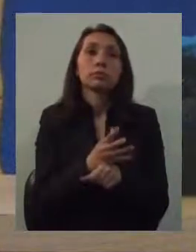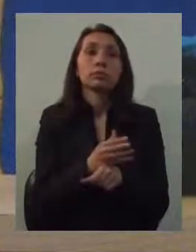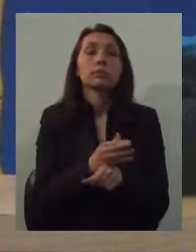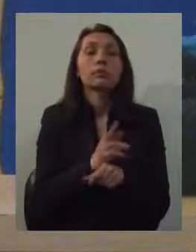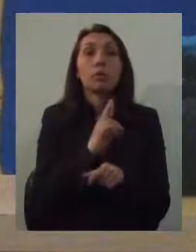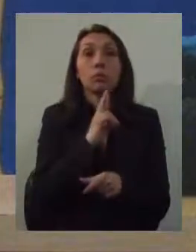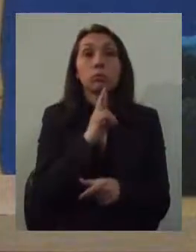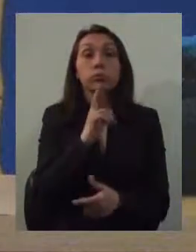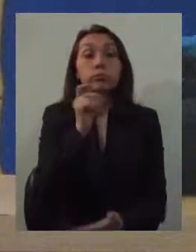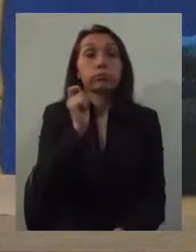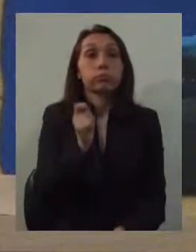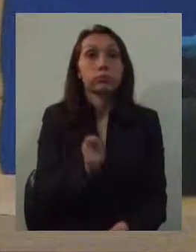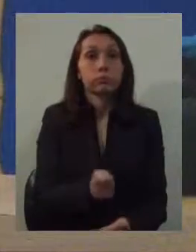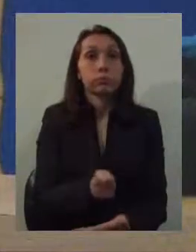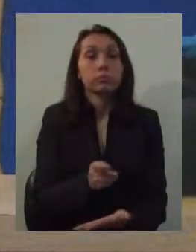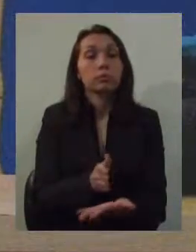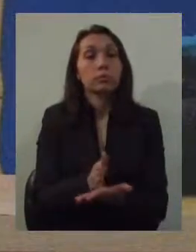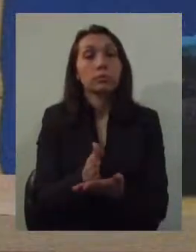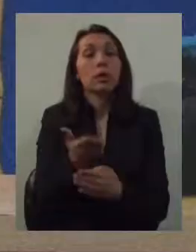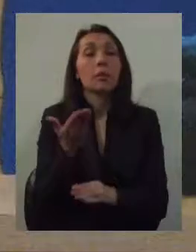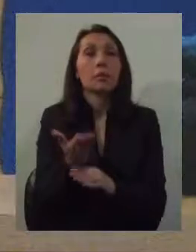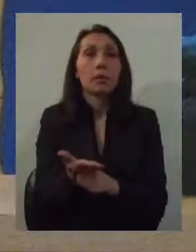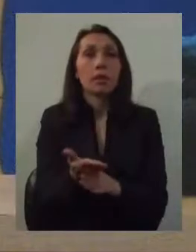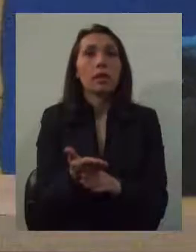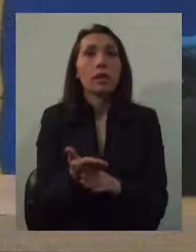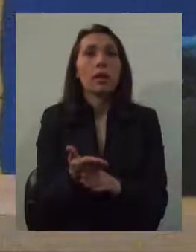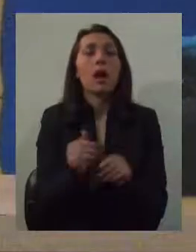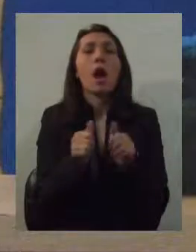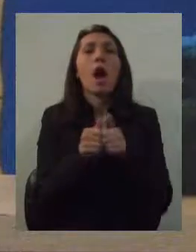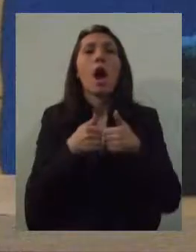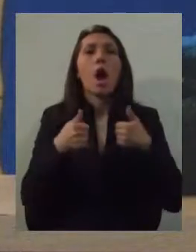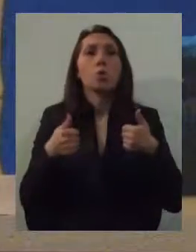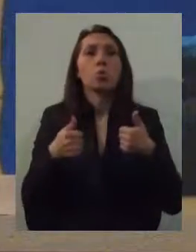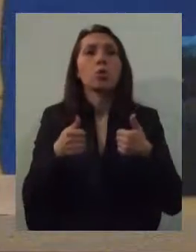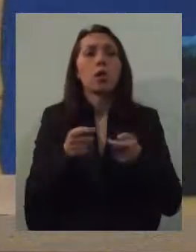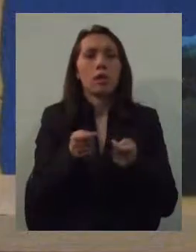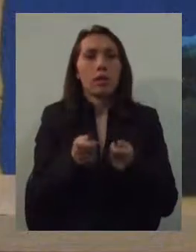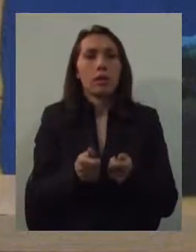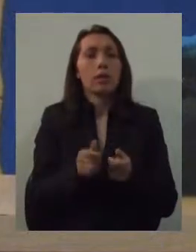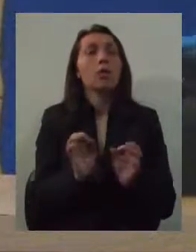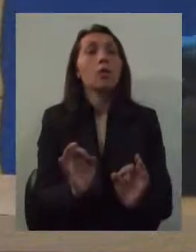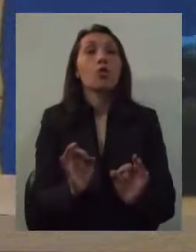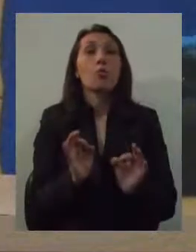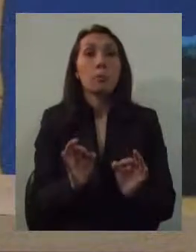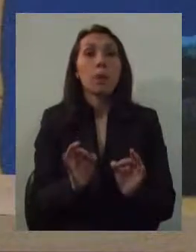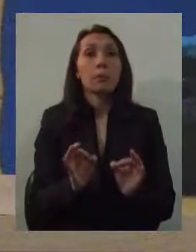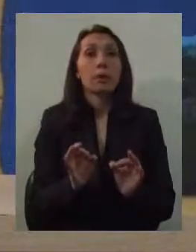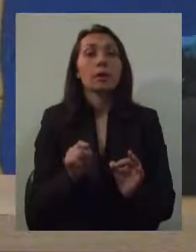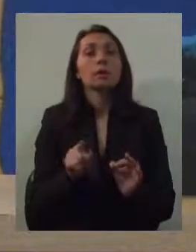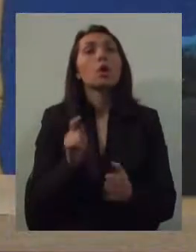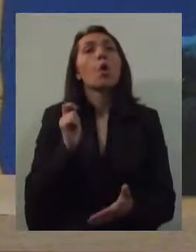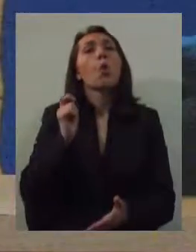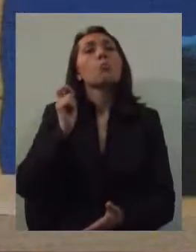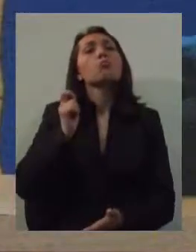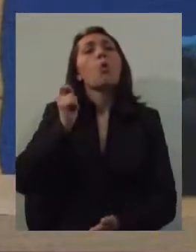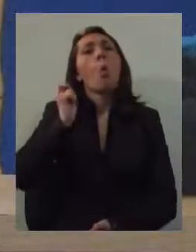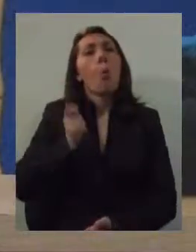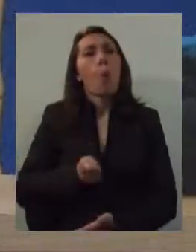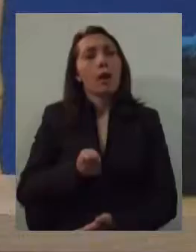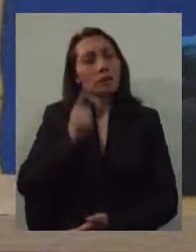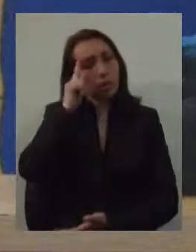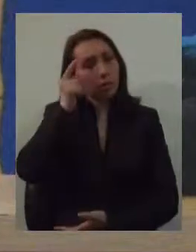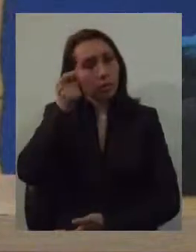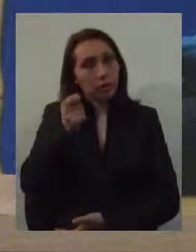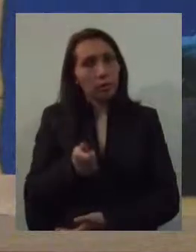sentencia cuyo reconocimiento o ejecución se pide emane de autoridad competente y normalmente es de juez competente de acuerdo a